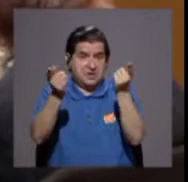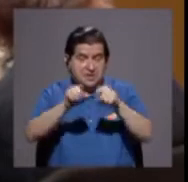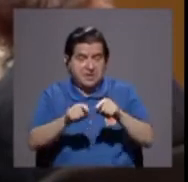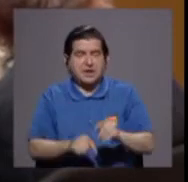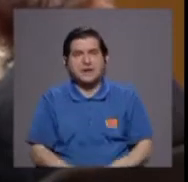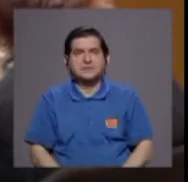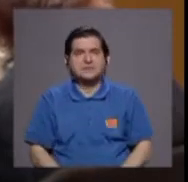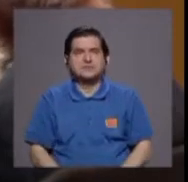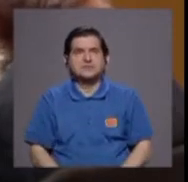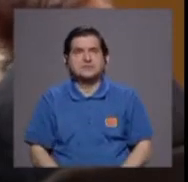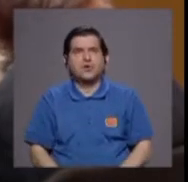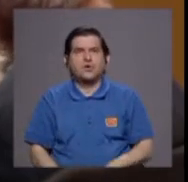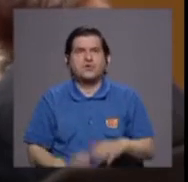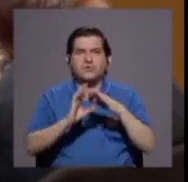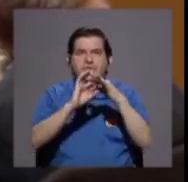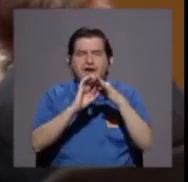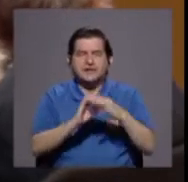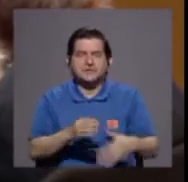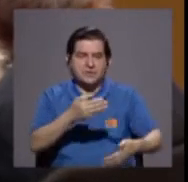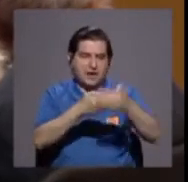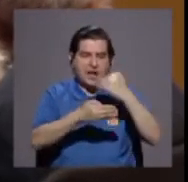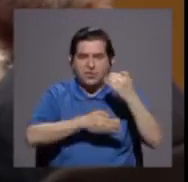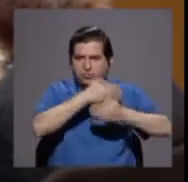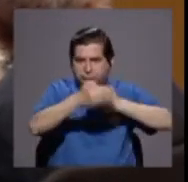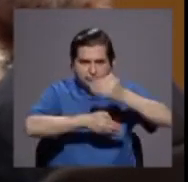medio al que venía creciendo. Adelante, Rodrigo.